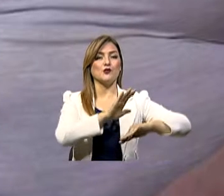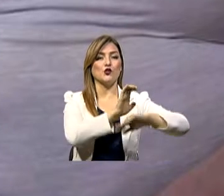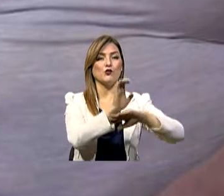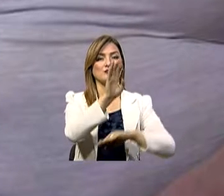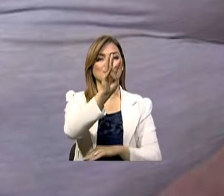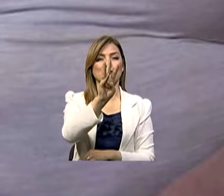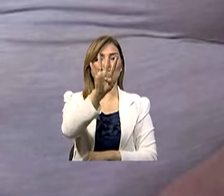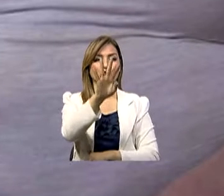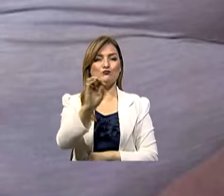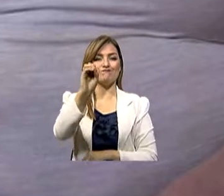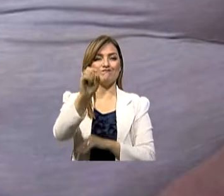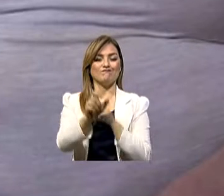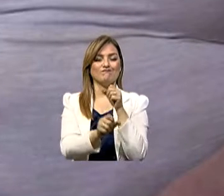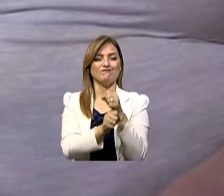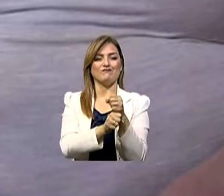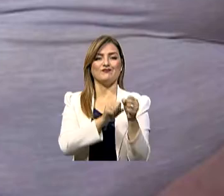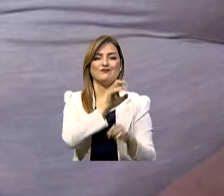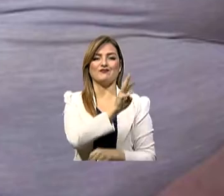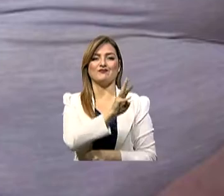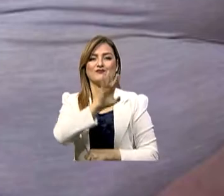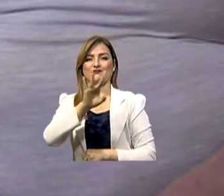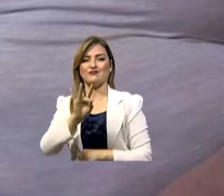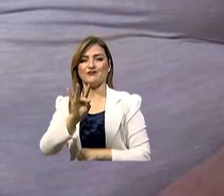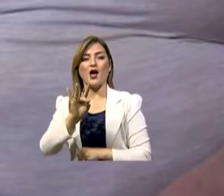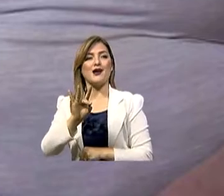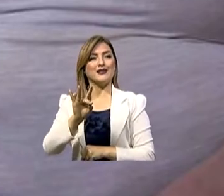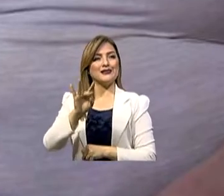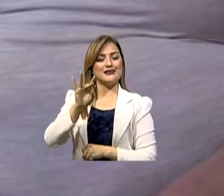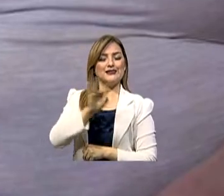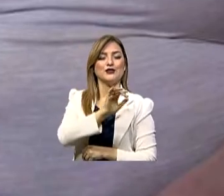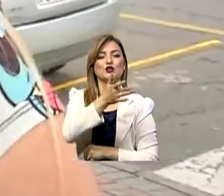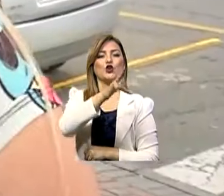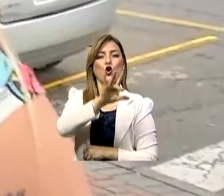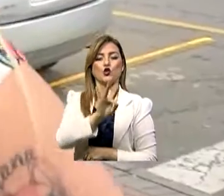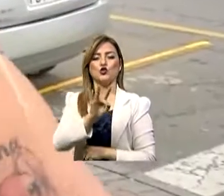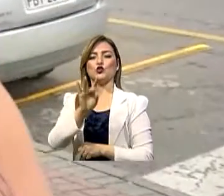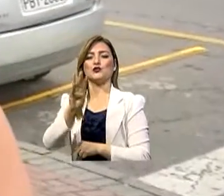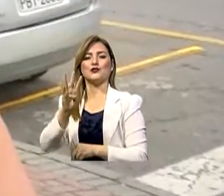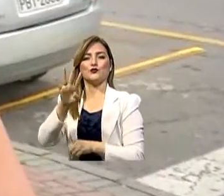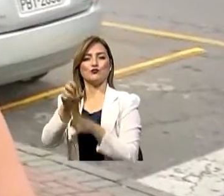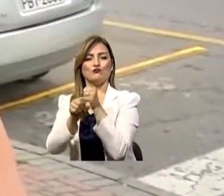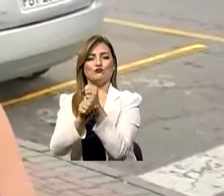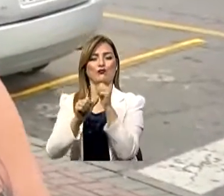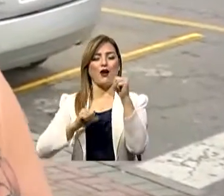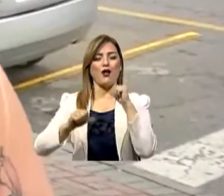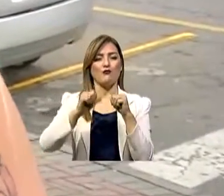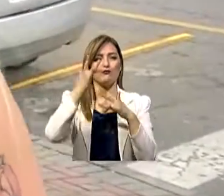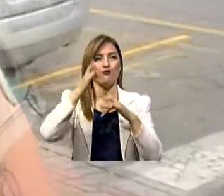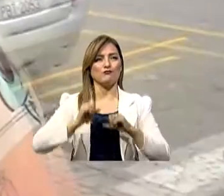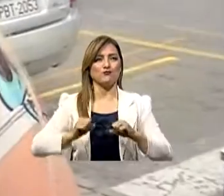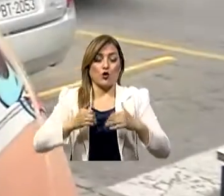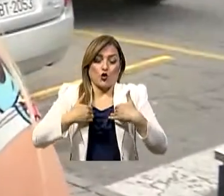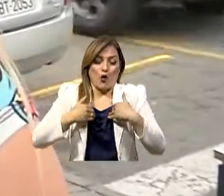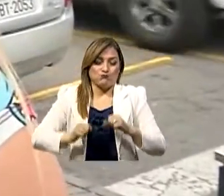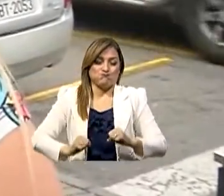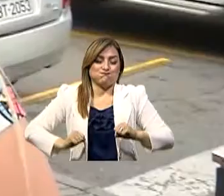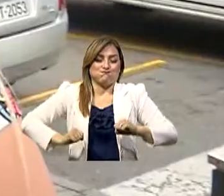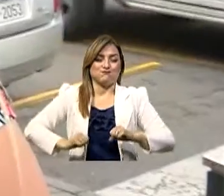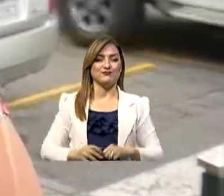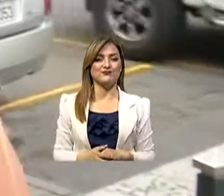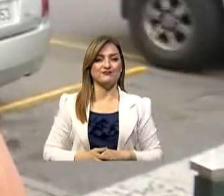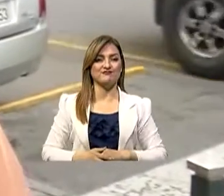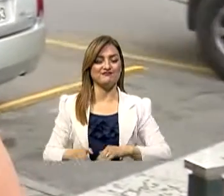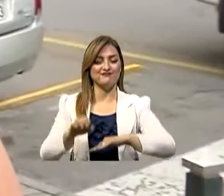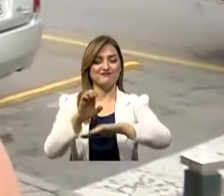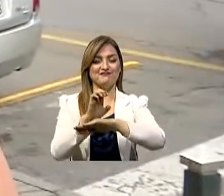la población entre 18 y 64 años de edad sufre de obesidad mira me llevaste gordita aquí este país